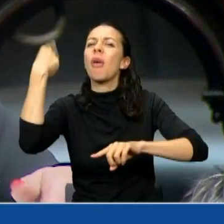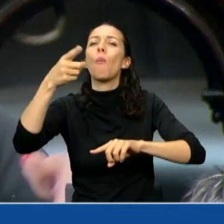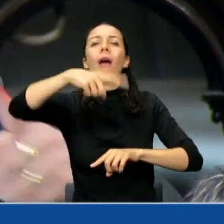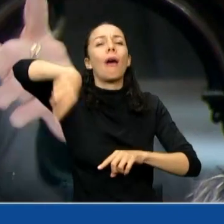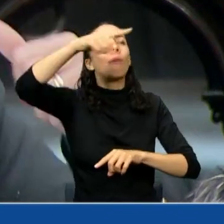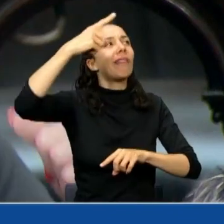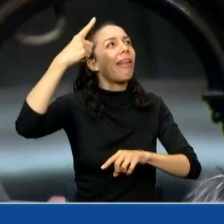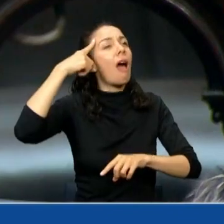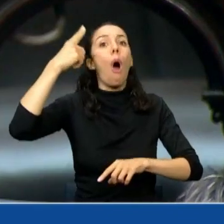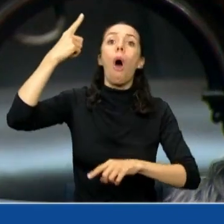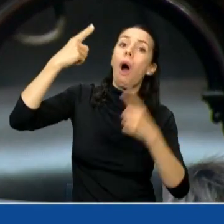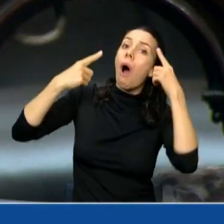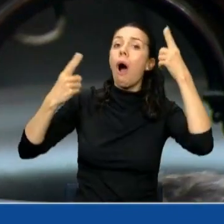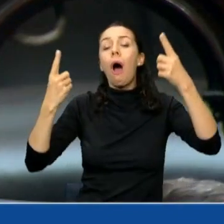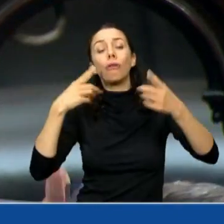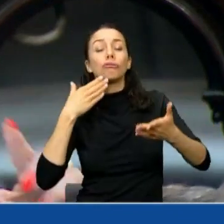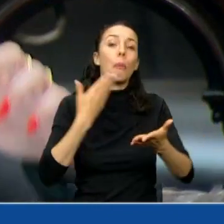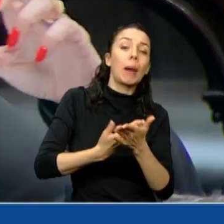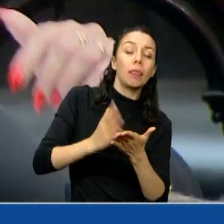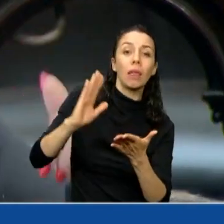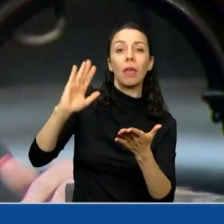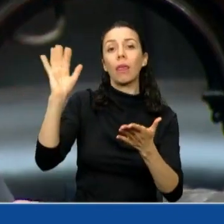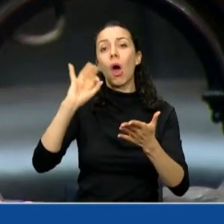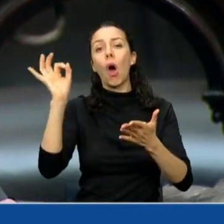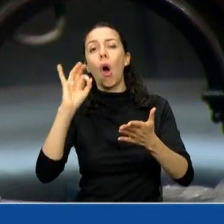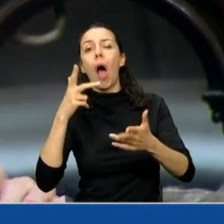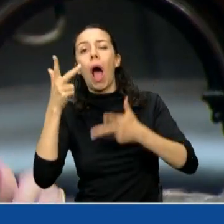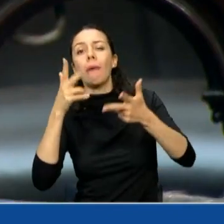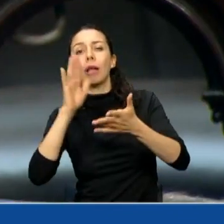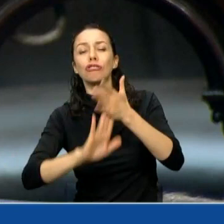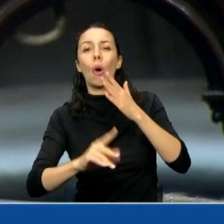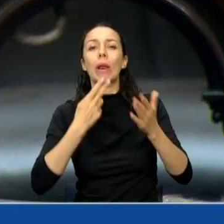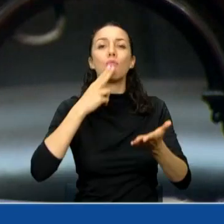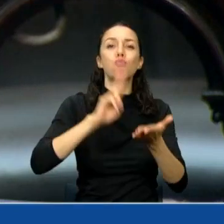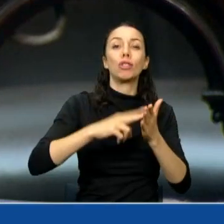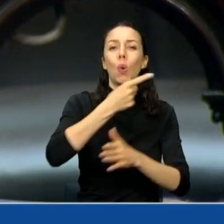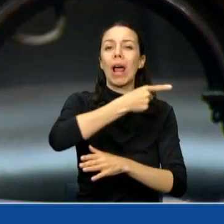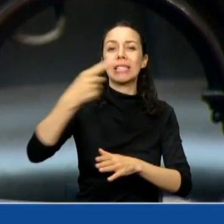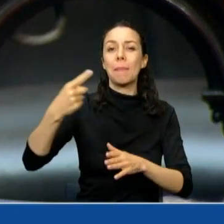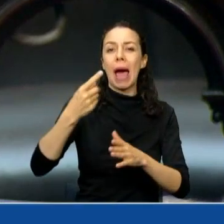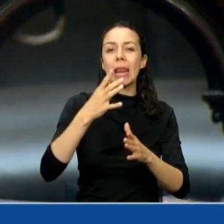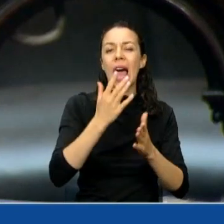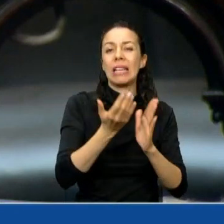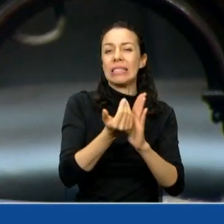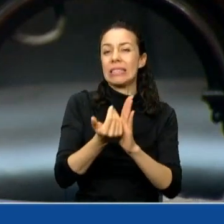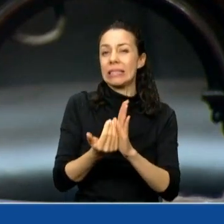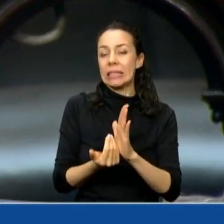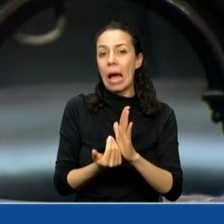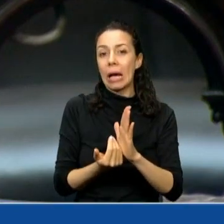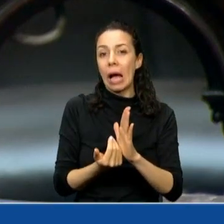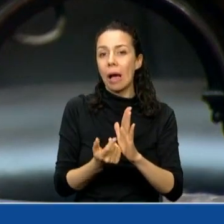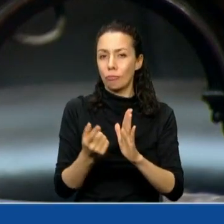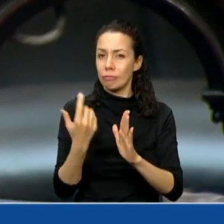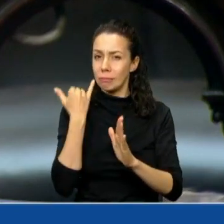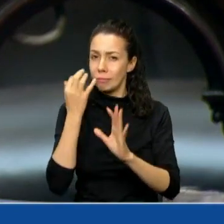para que no vengan a hacer discursitos sobre la eliminación de impuestos en unas semanas, cuando se consume esta